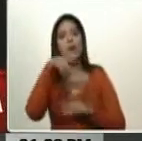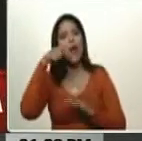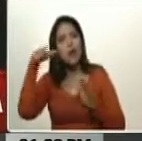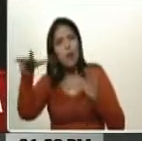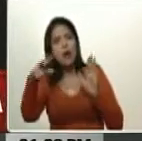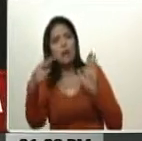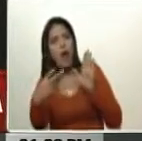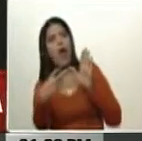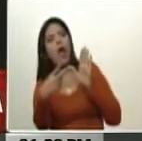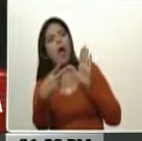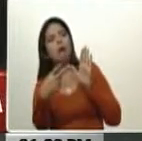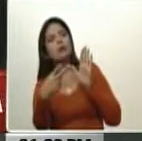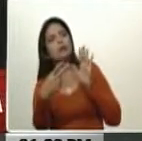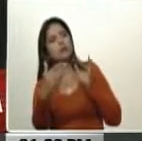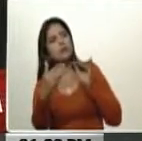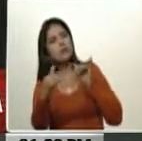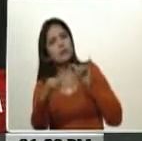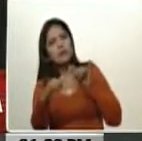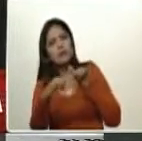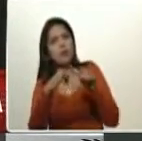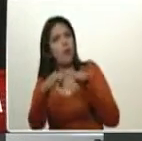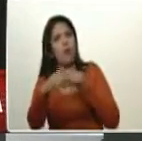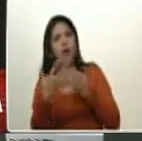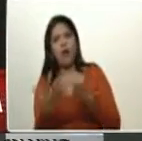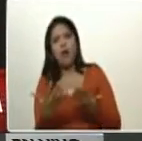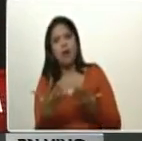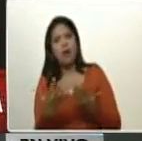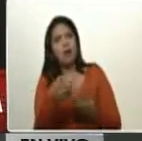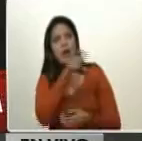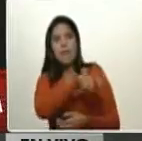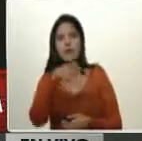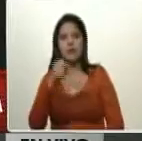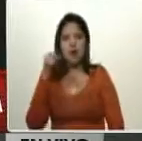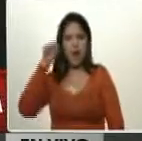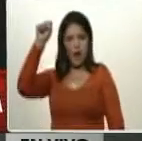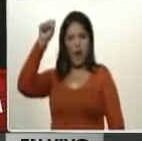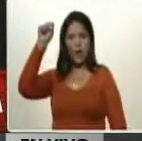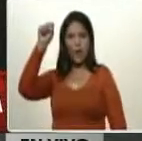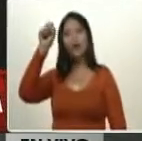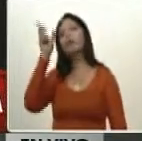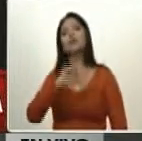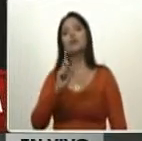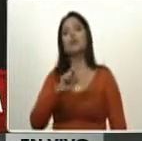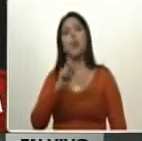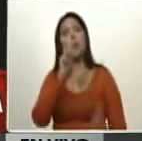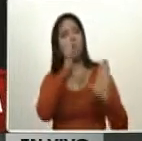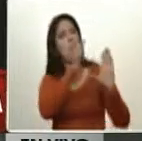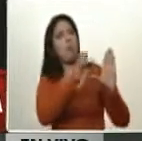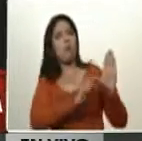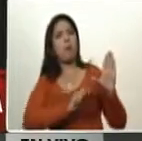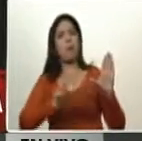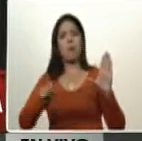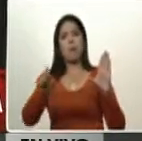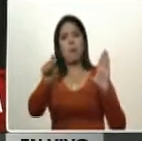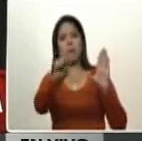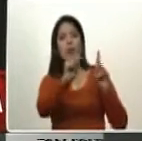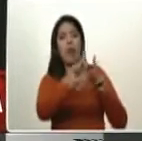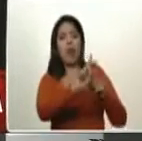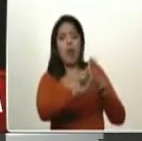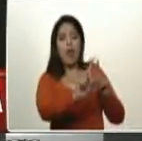veía, una historia donde los héroes no estaban en estatuas de cobre,